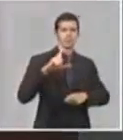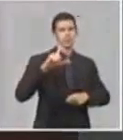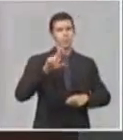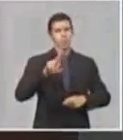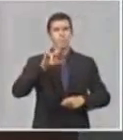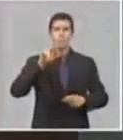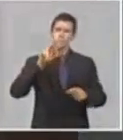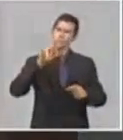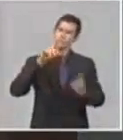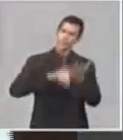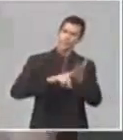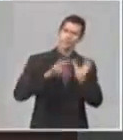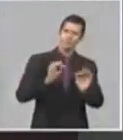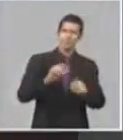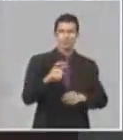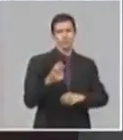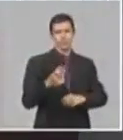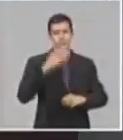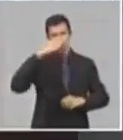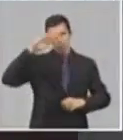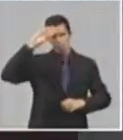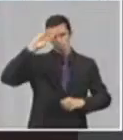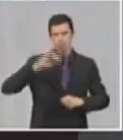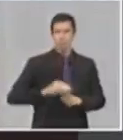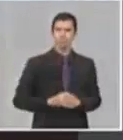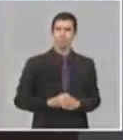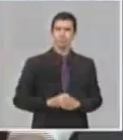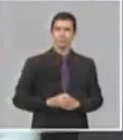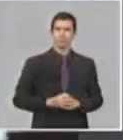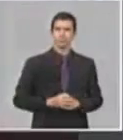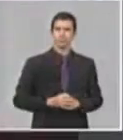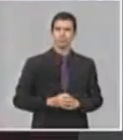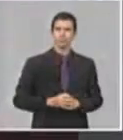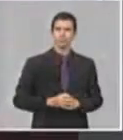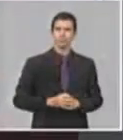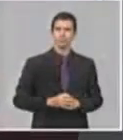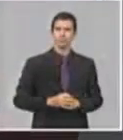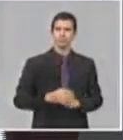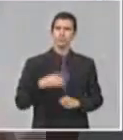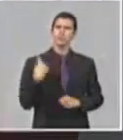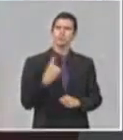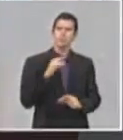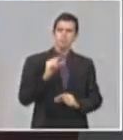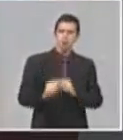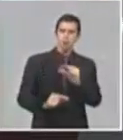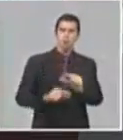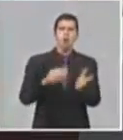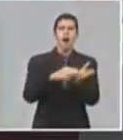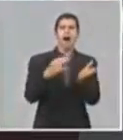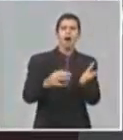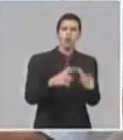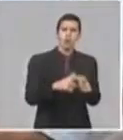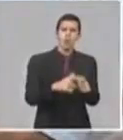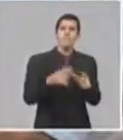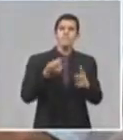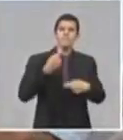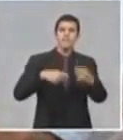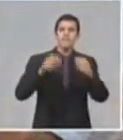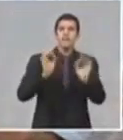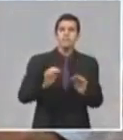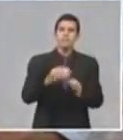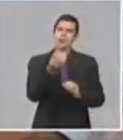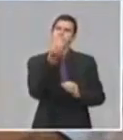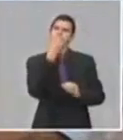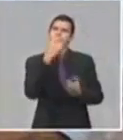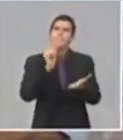haciendo van a dar también una cantidad adicional de granos de frijoles y estamos buscando también para dar una cantidad adicional